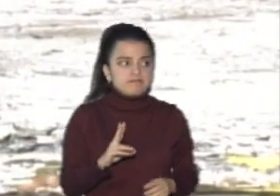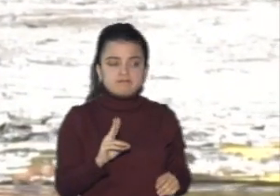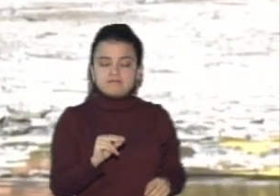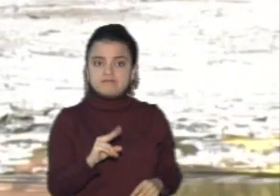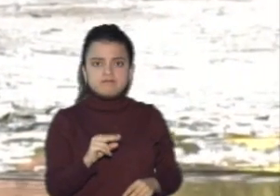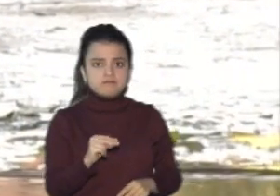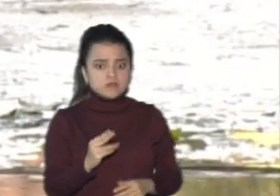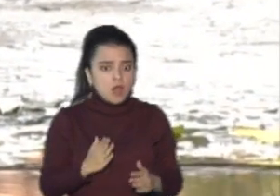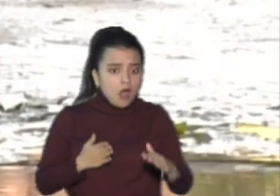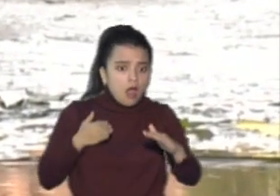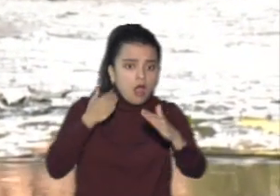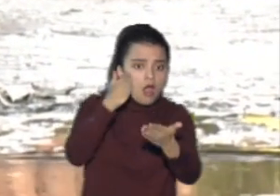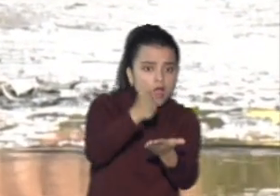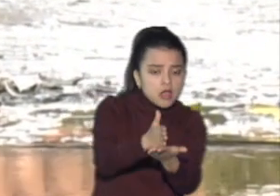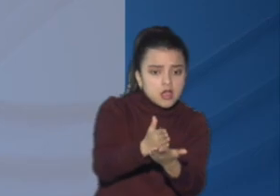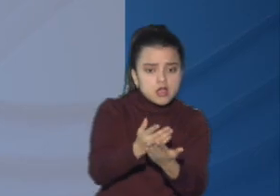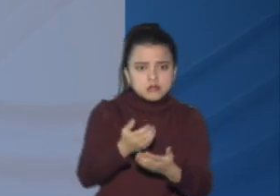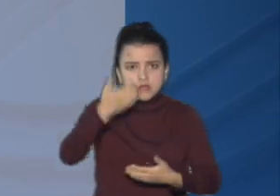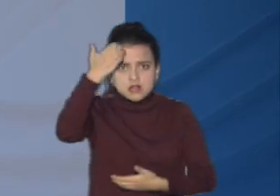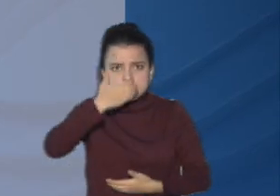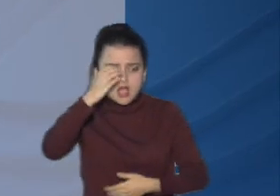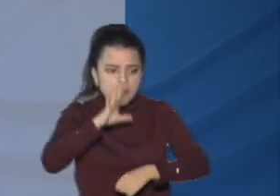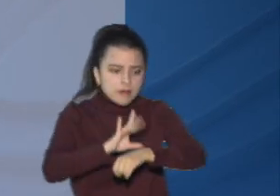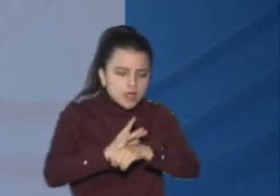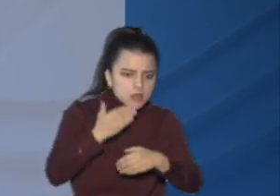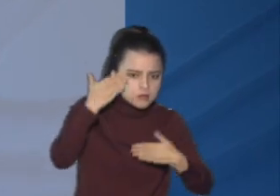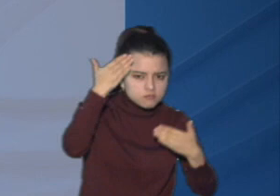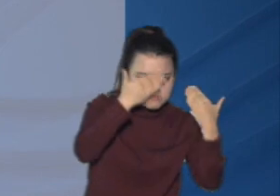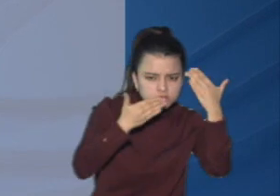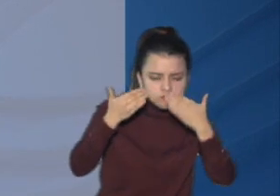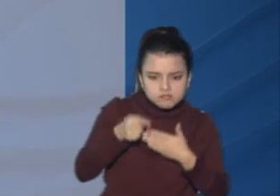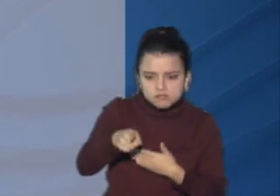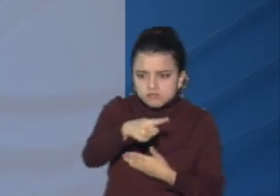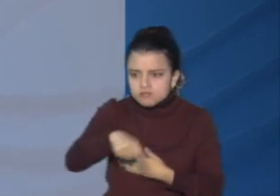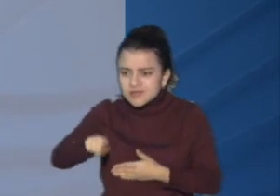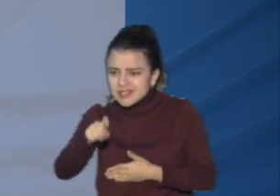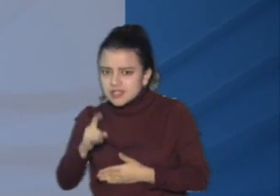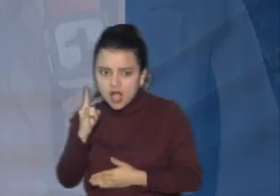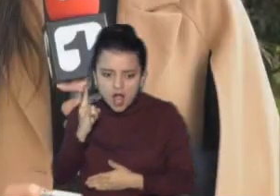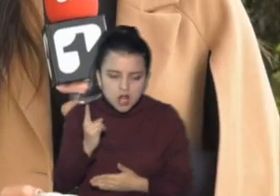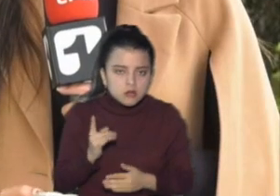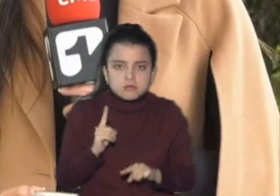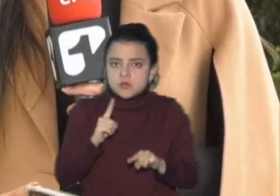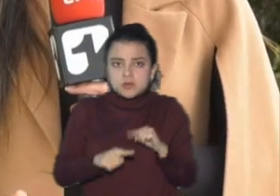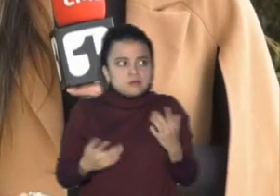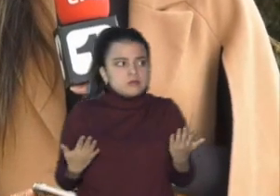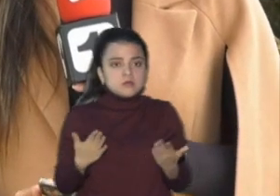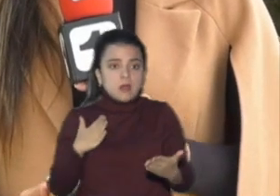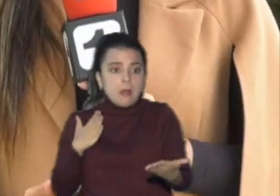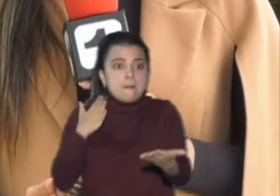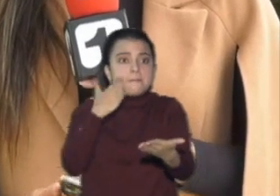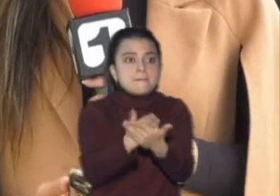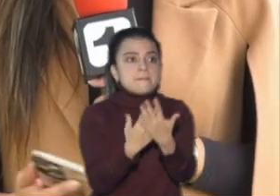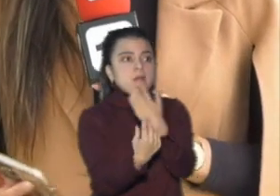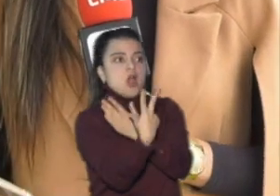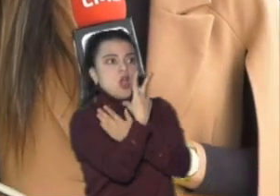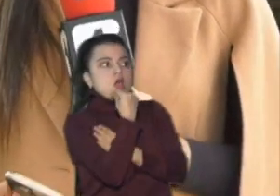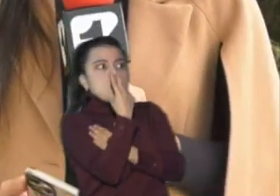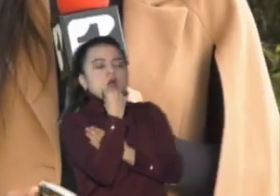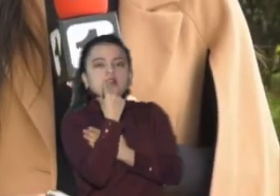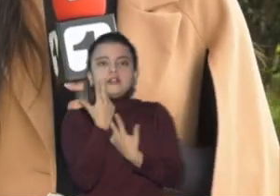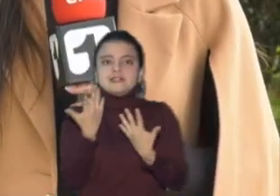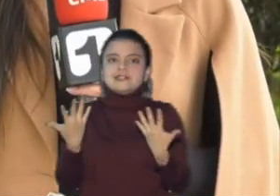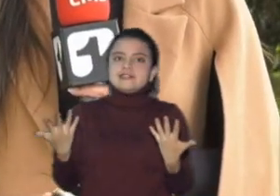los exámenes médicos correspondientes a esta comunidad y además saber qué tipo de medicamentos pueden entregarle para